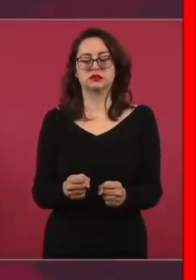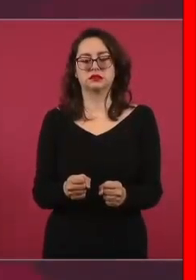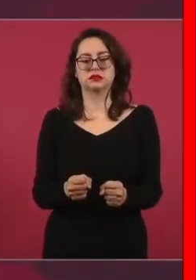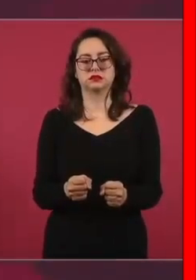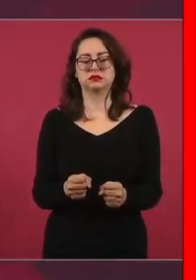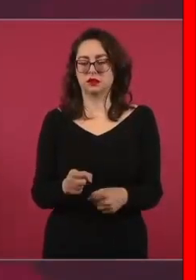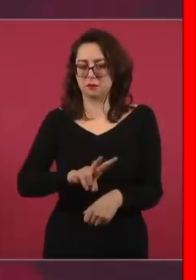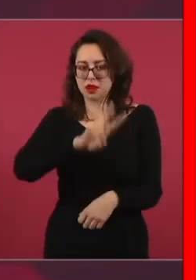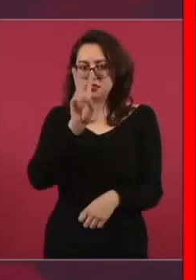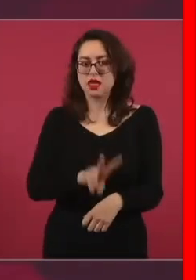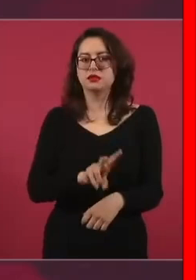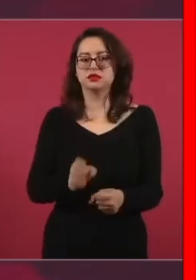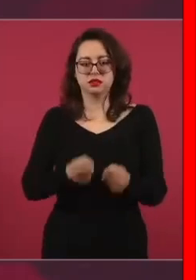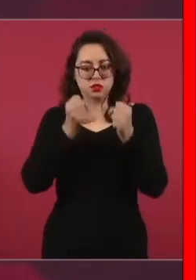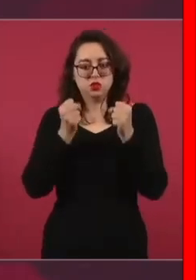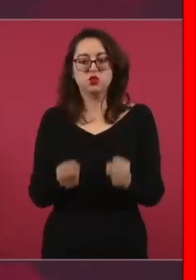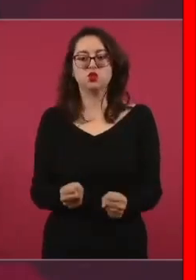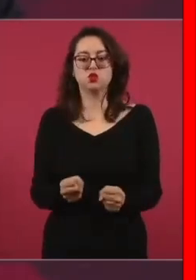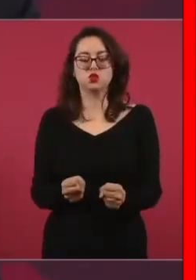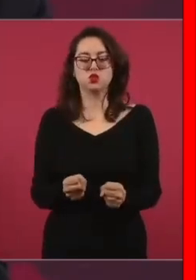sin duda, y si quieren